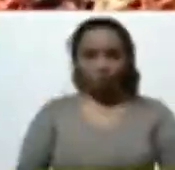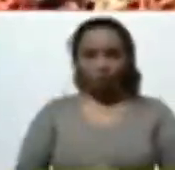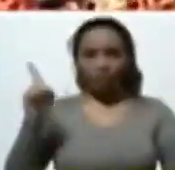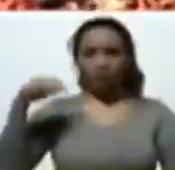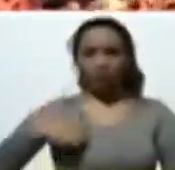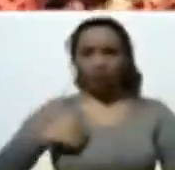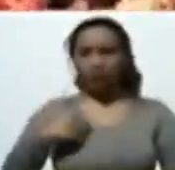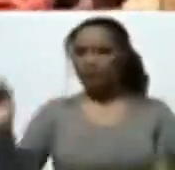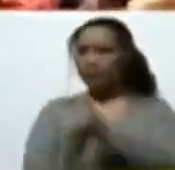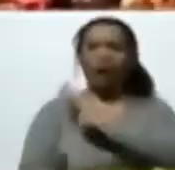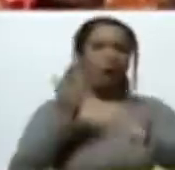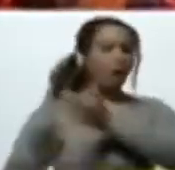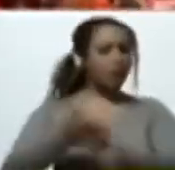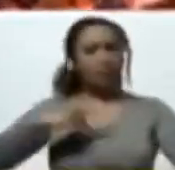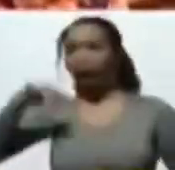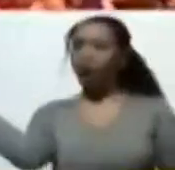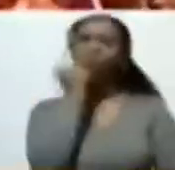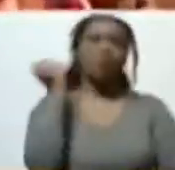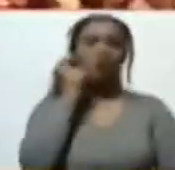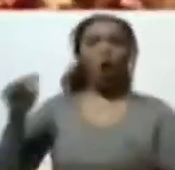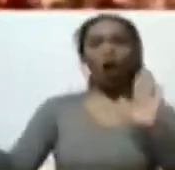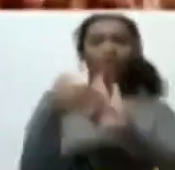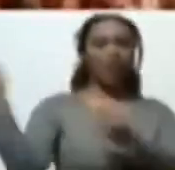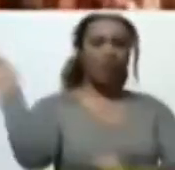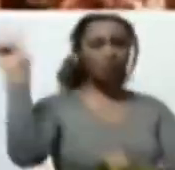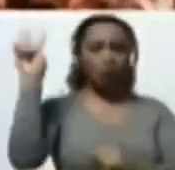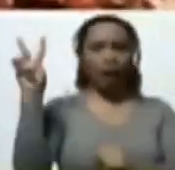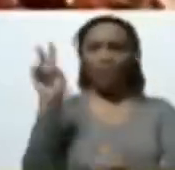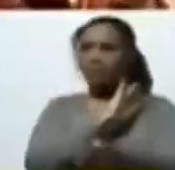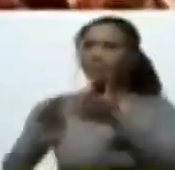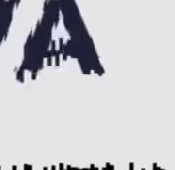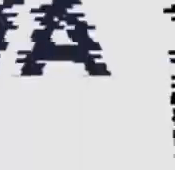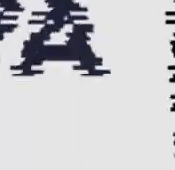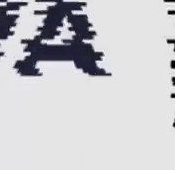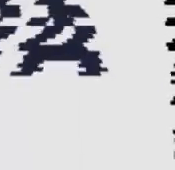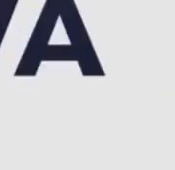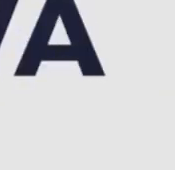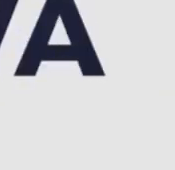Ya basta de abuso contra Venezuela. Ya basta.